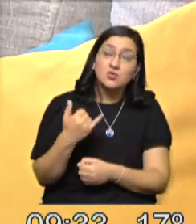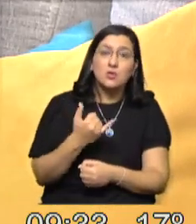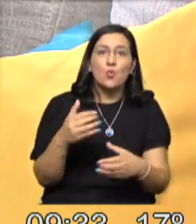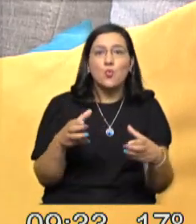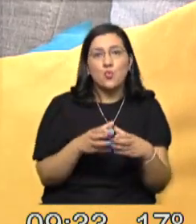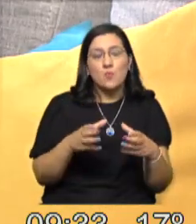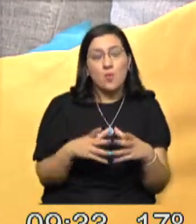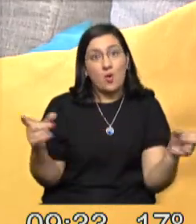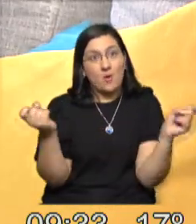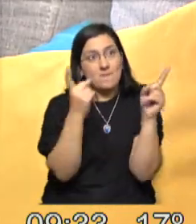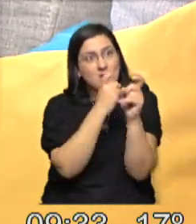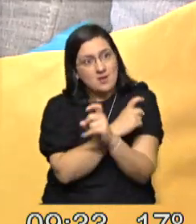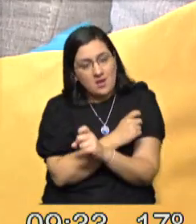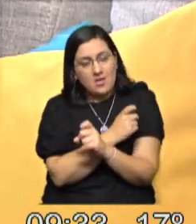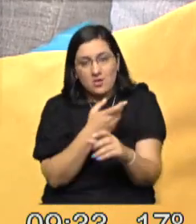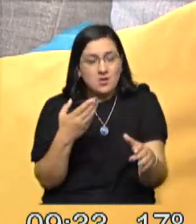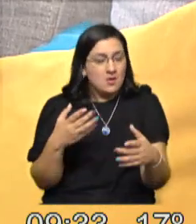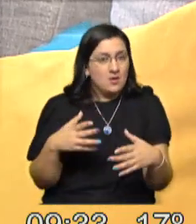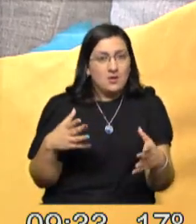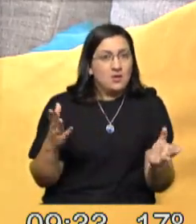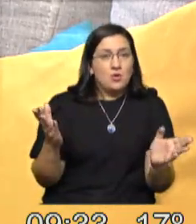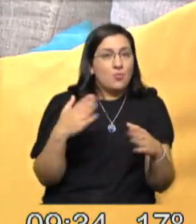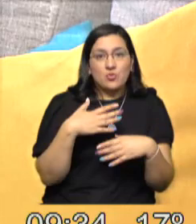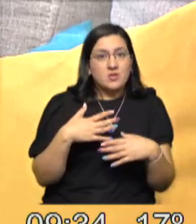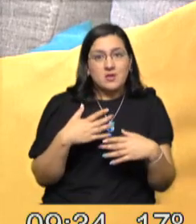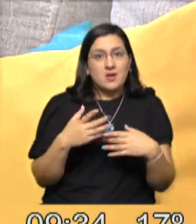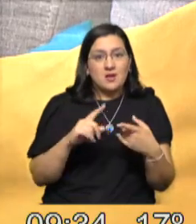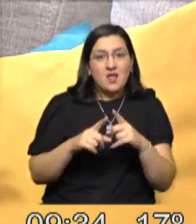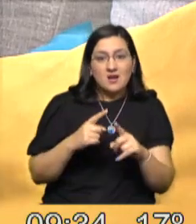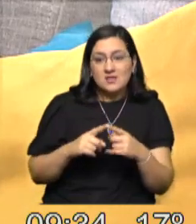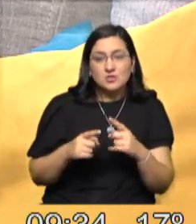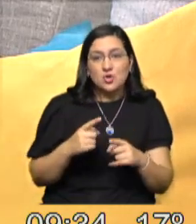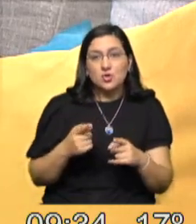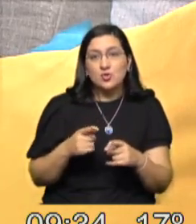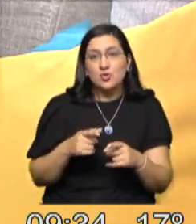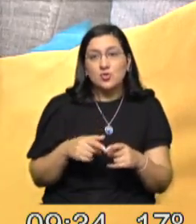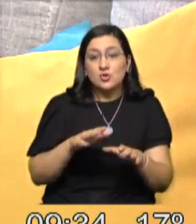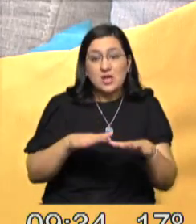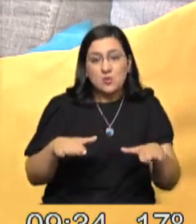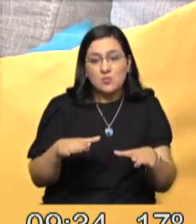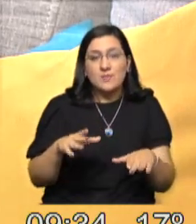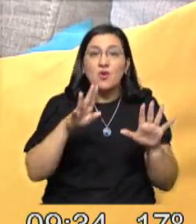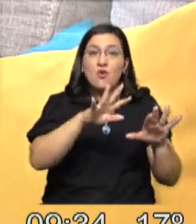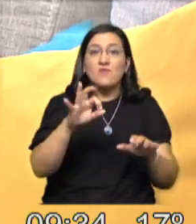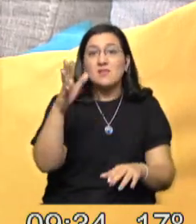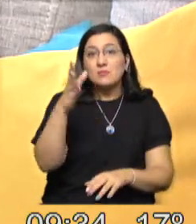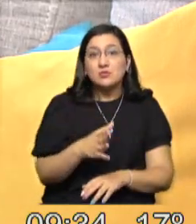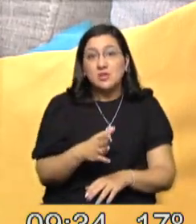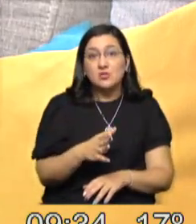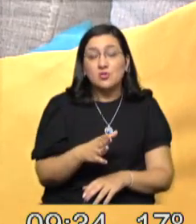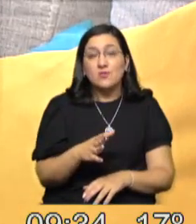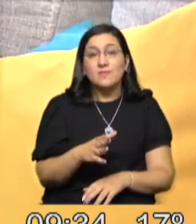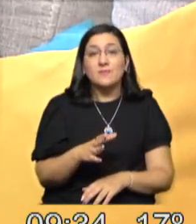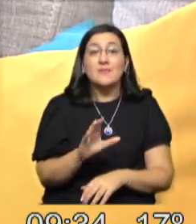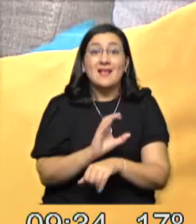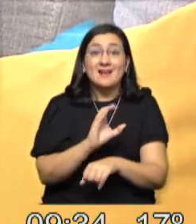esos bravísimos, de que no podés entrarles, no había feeling con ellos, pero todos muy hinchas de Peñarol. 90% de la clase hincha de Peñarol, cosa que también me